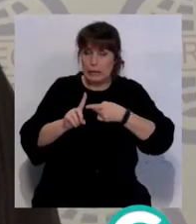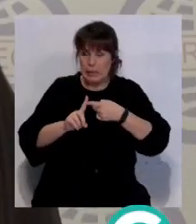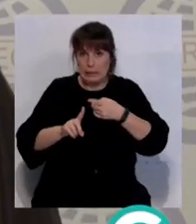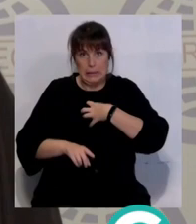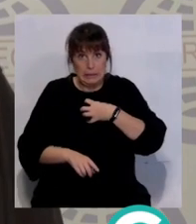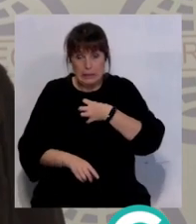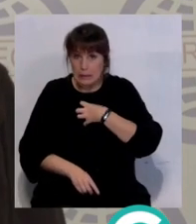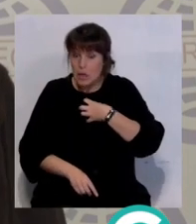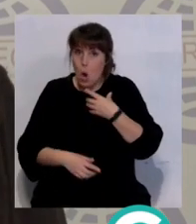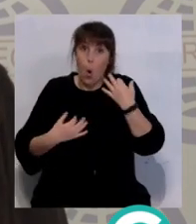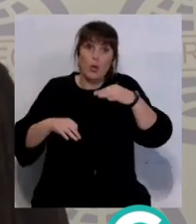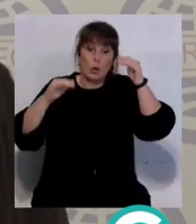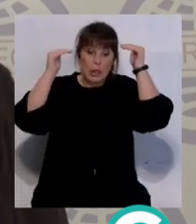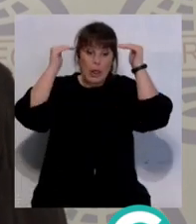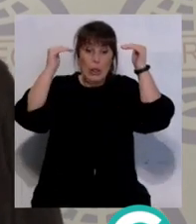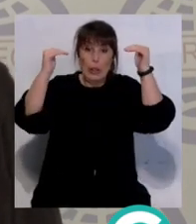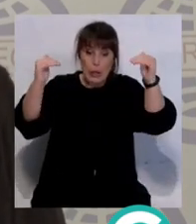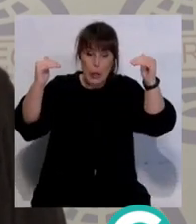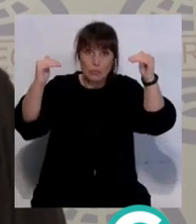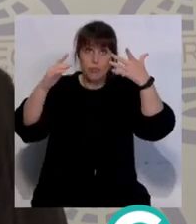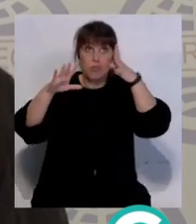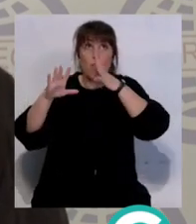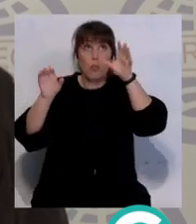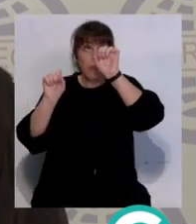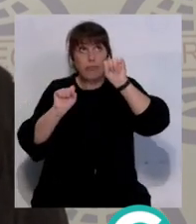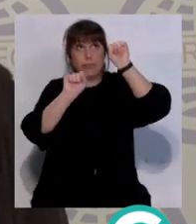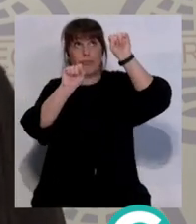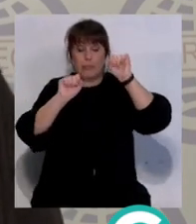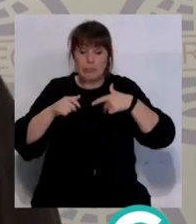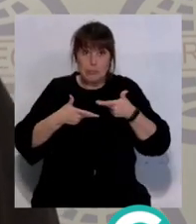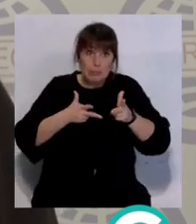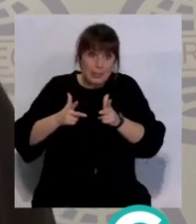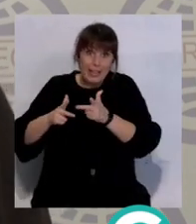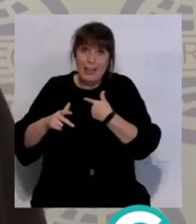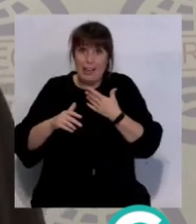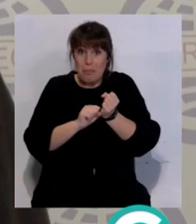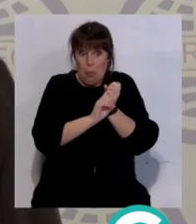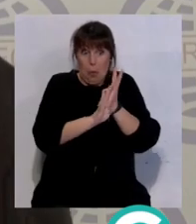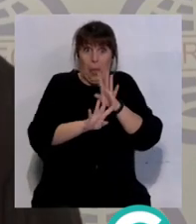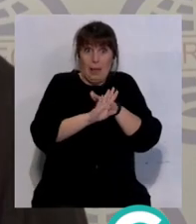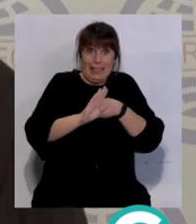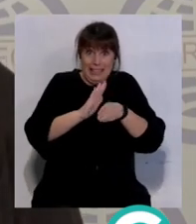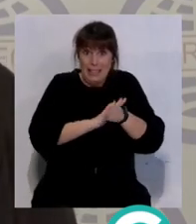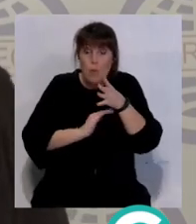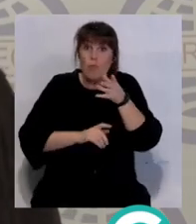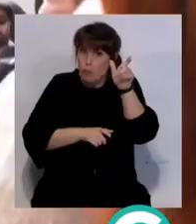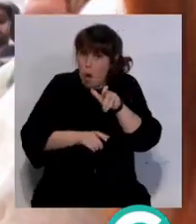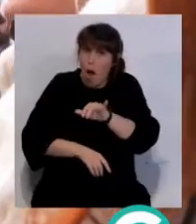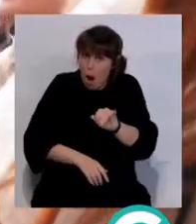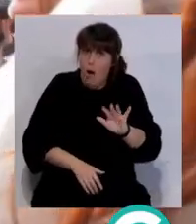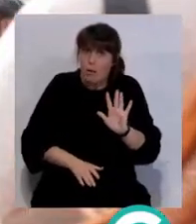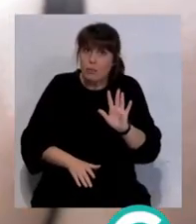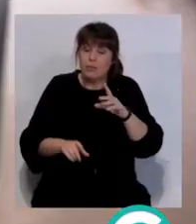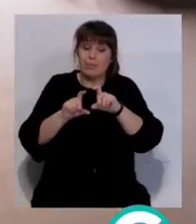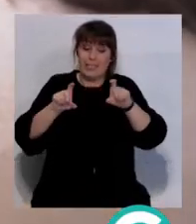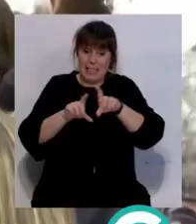funcionado son los que tenían marquesina, que eso sí han tenido a la gente de resguardo y había cola para entrar, porque gente había. Los empresarios